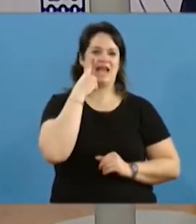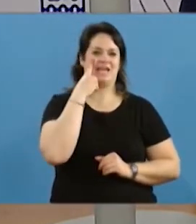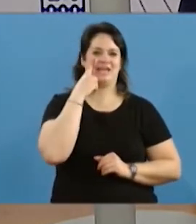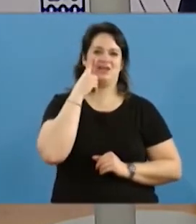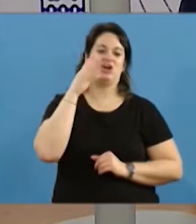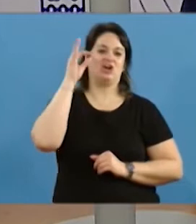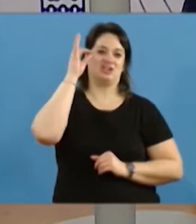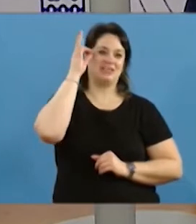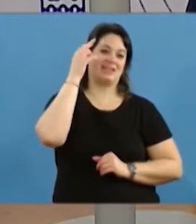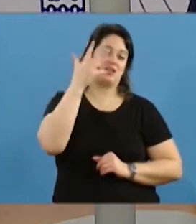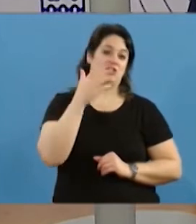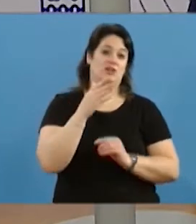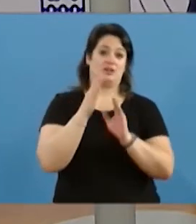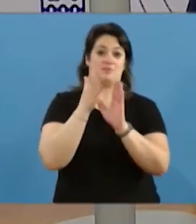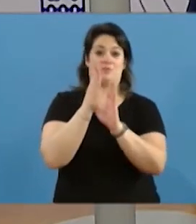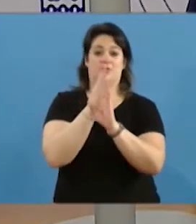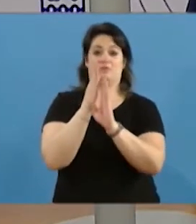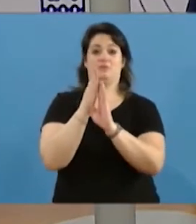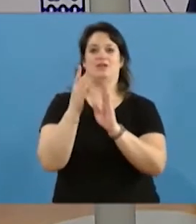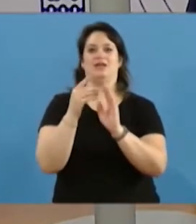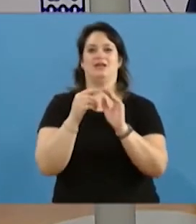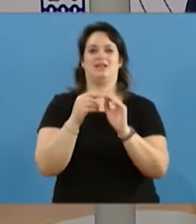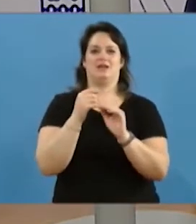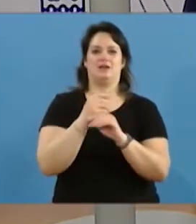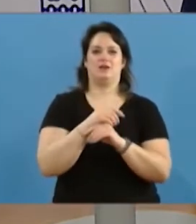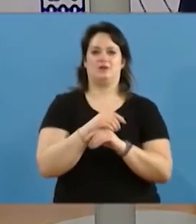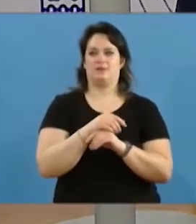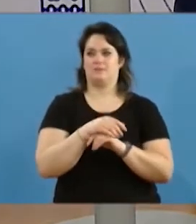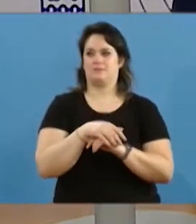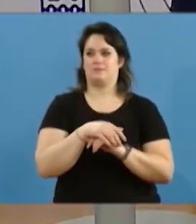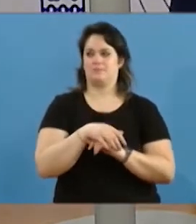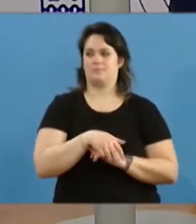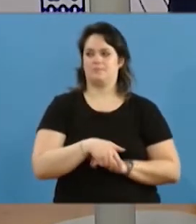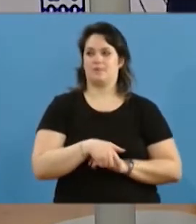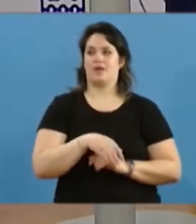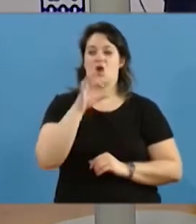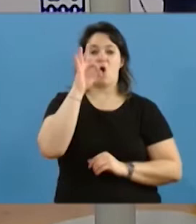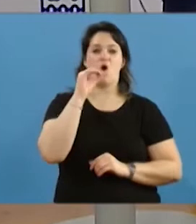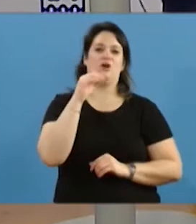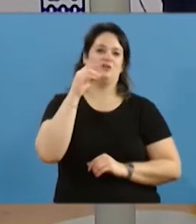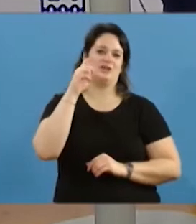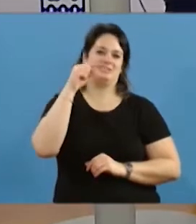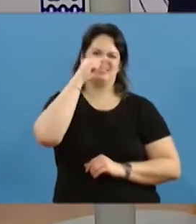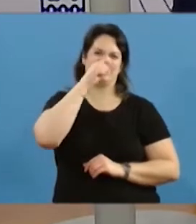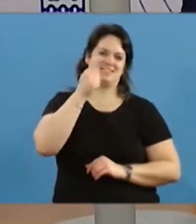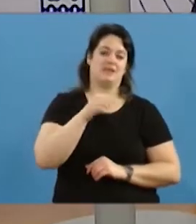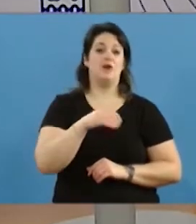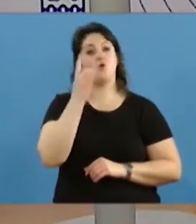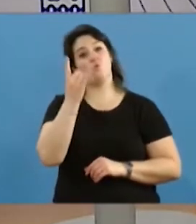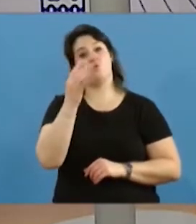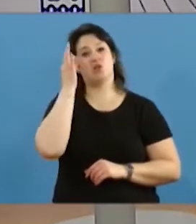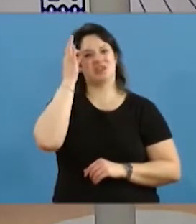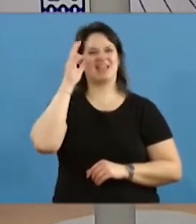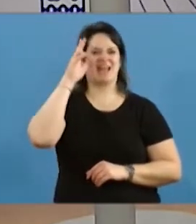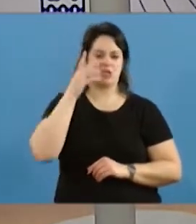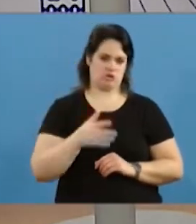el 32, llego hasta el 32. En la O, llego hasta el 76. Y en la U, hasta el